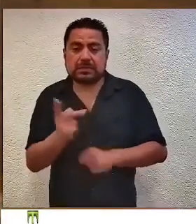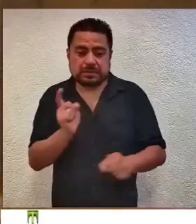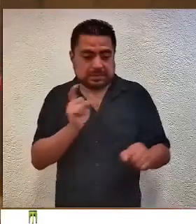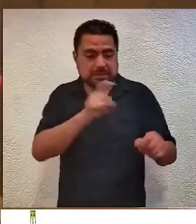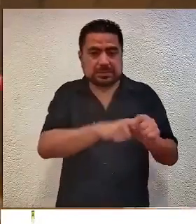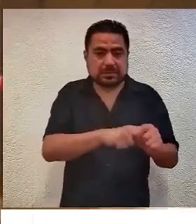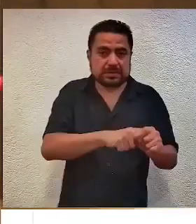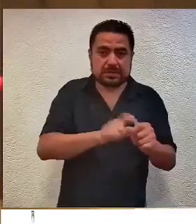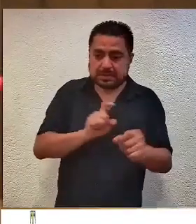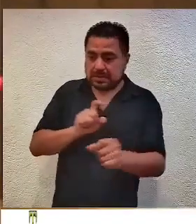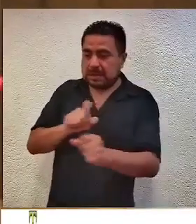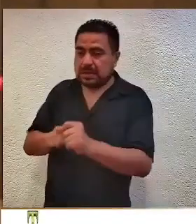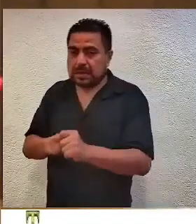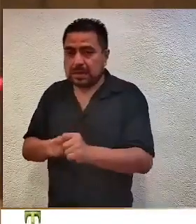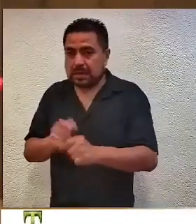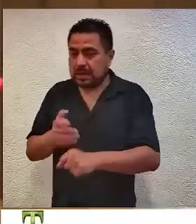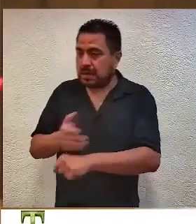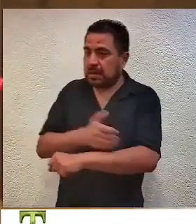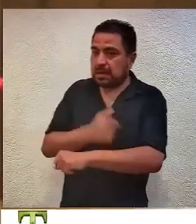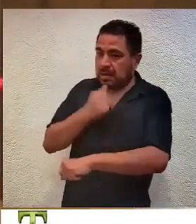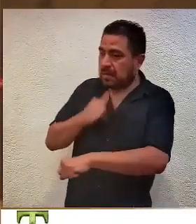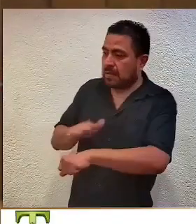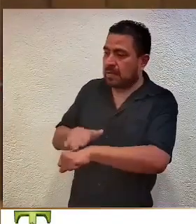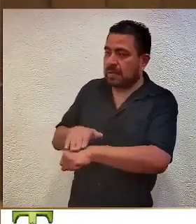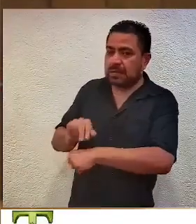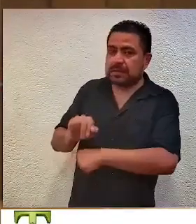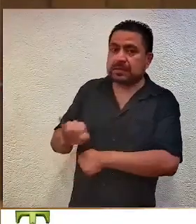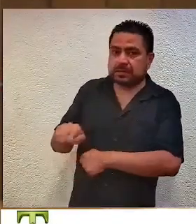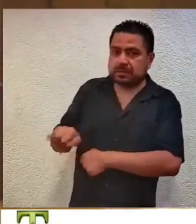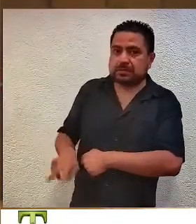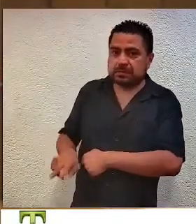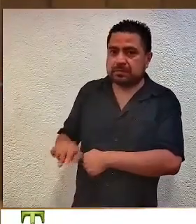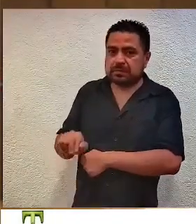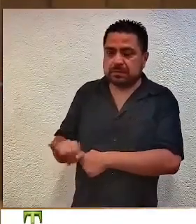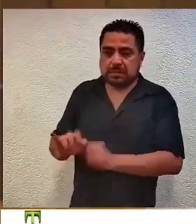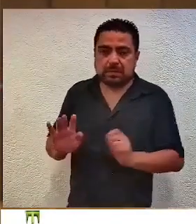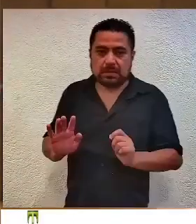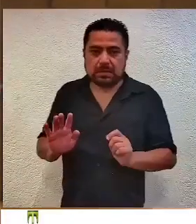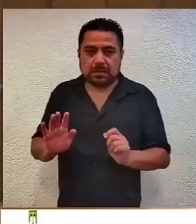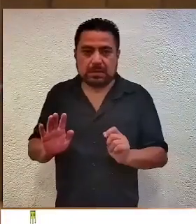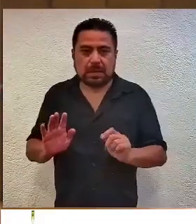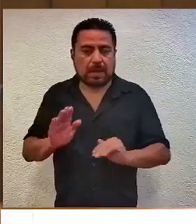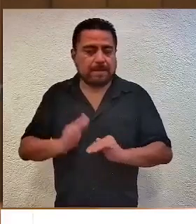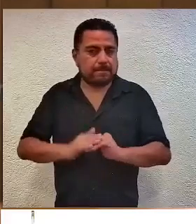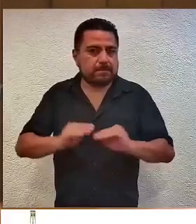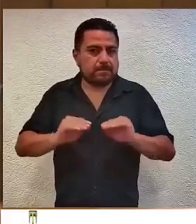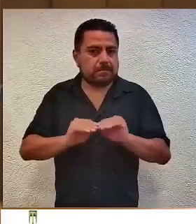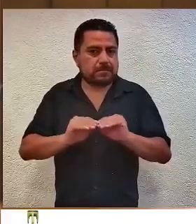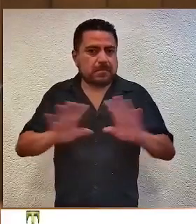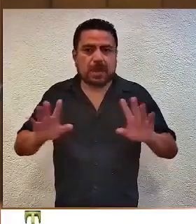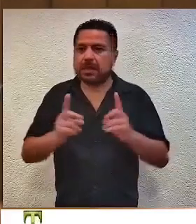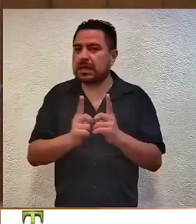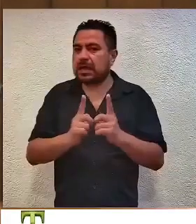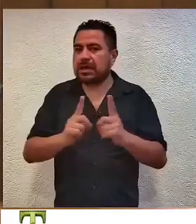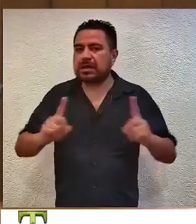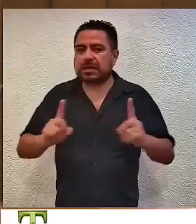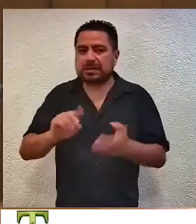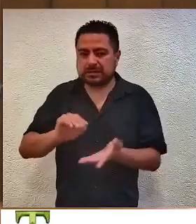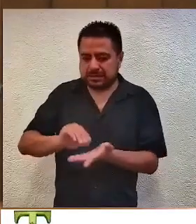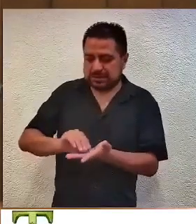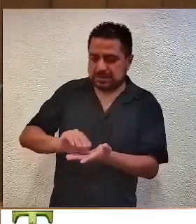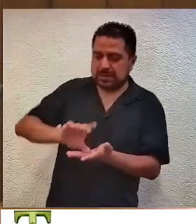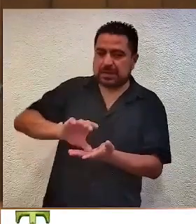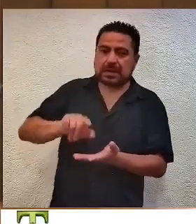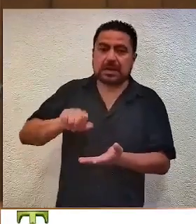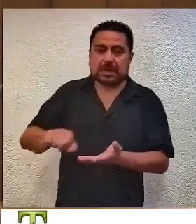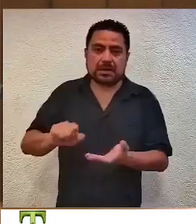militantes, pues quiero decirle a la compañera que sí, que está muy claramente y desarrollado en el expediente